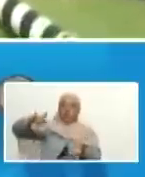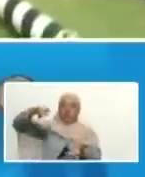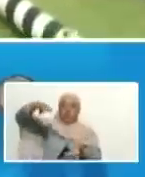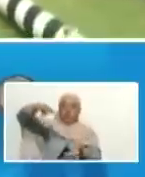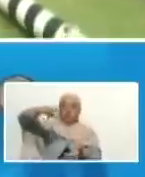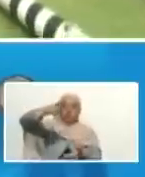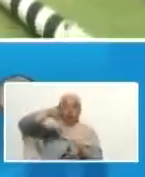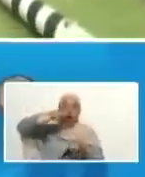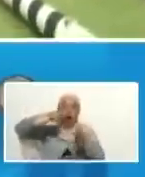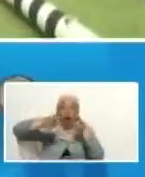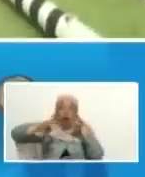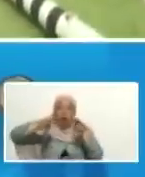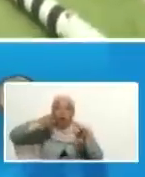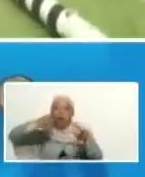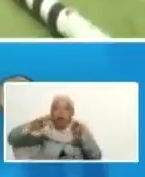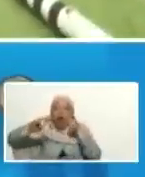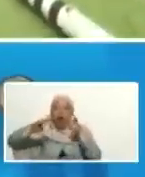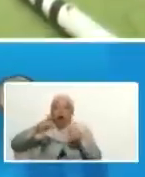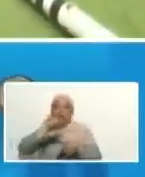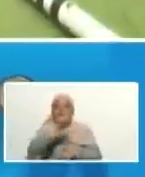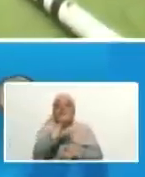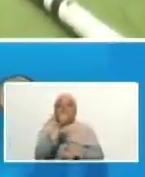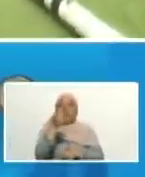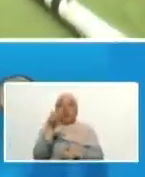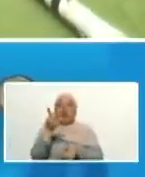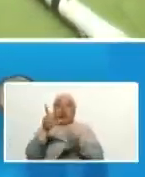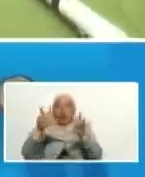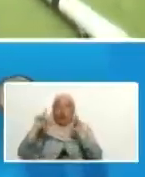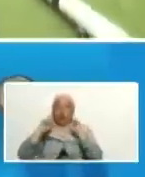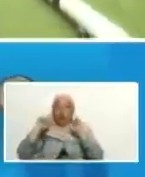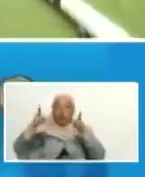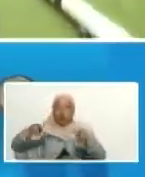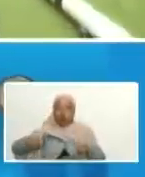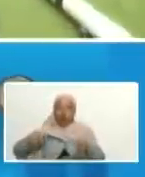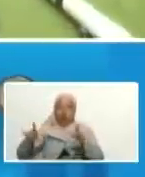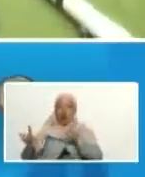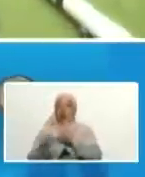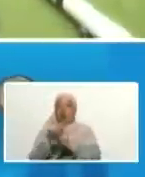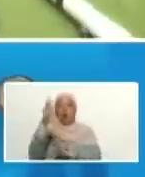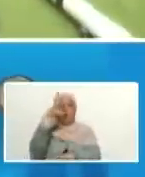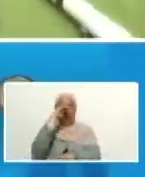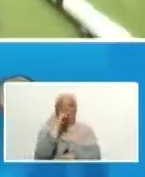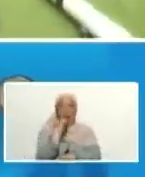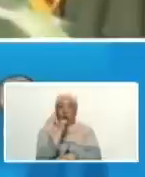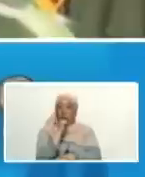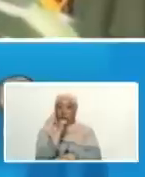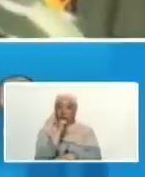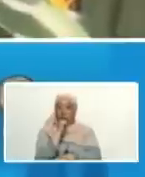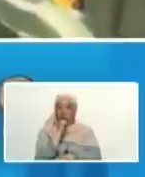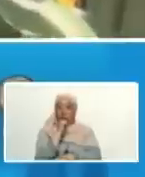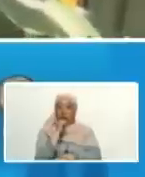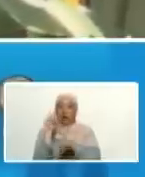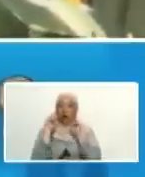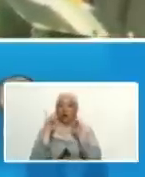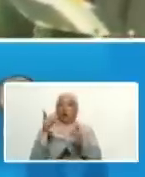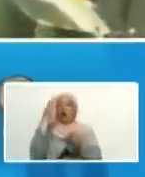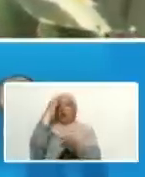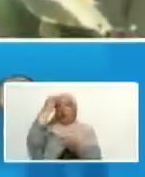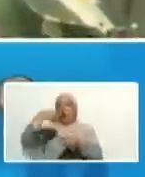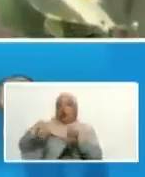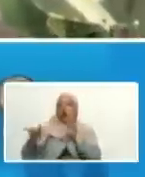han destruido 118 pistas clandestinas, ilegales. Se han destruido, de acuerdo a la